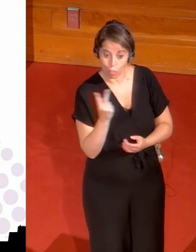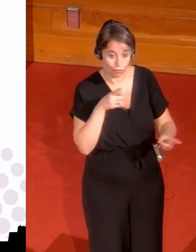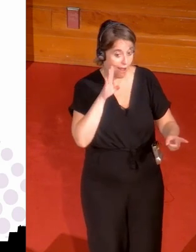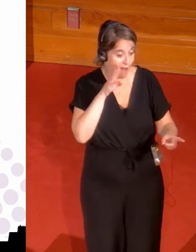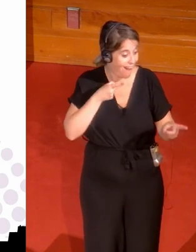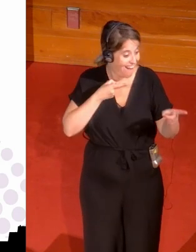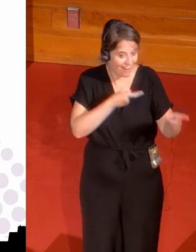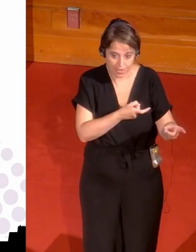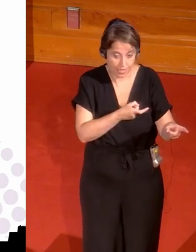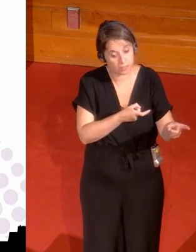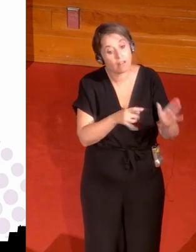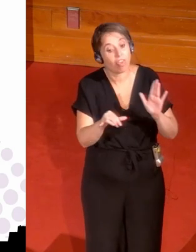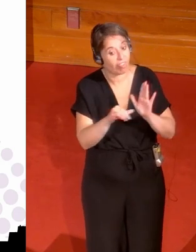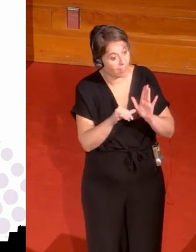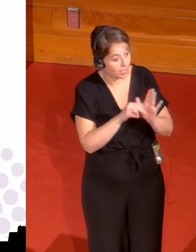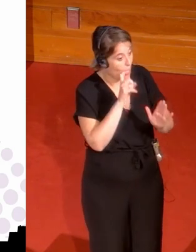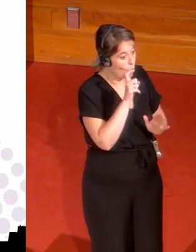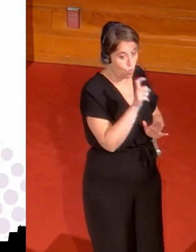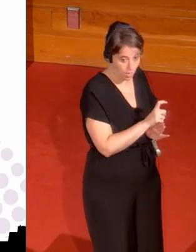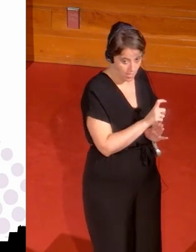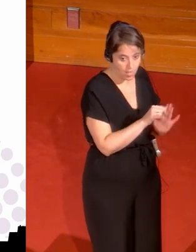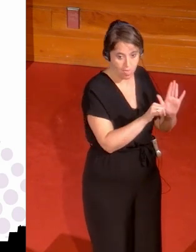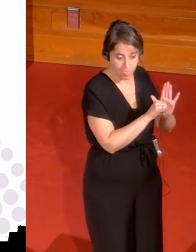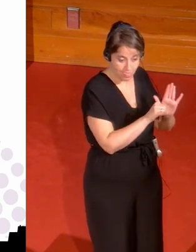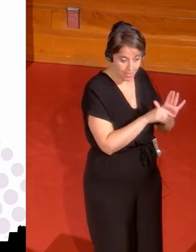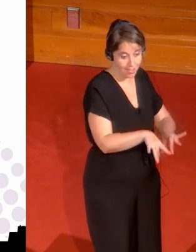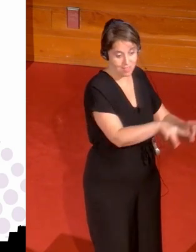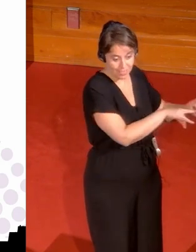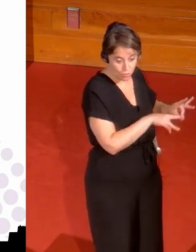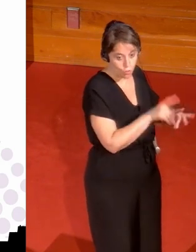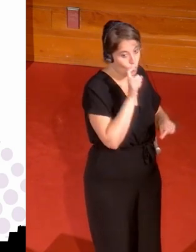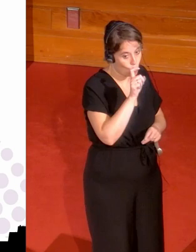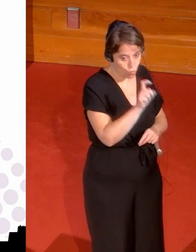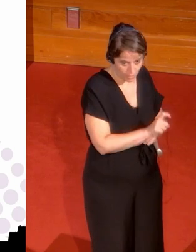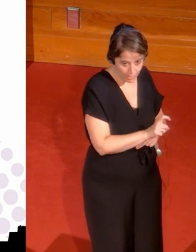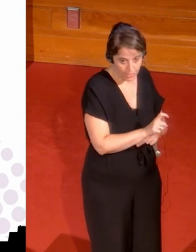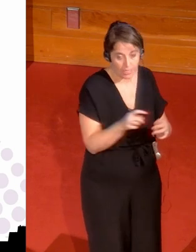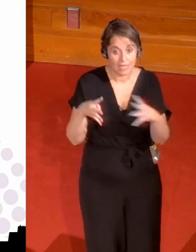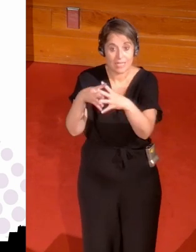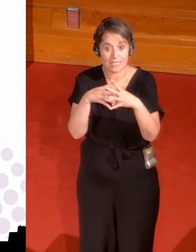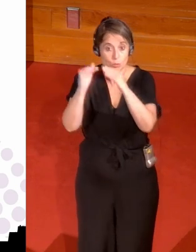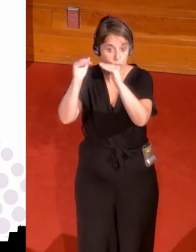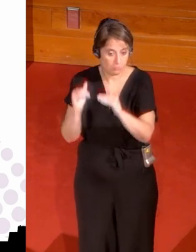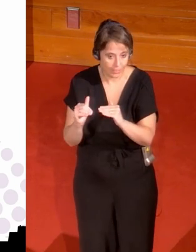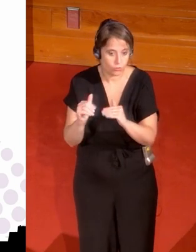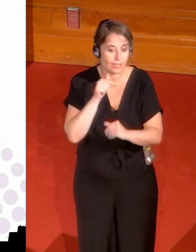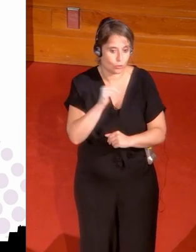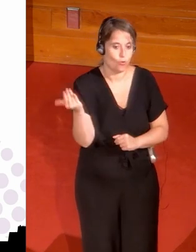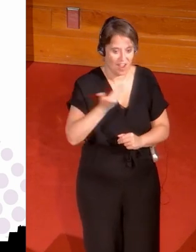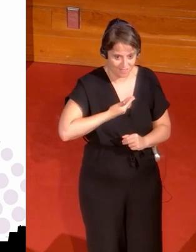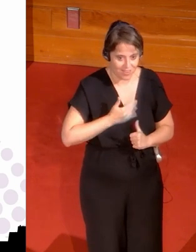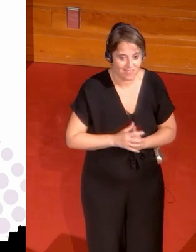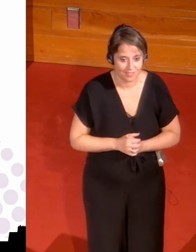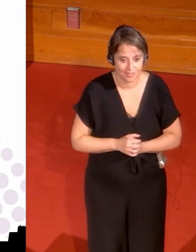guerras tan cerca sobre todo la de Ucrania más cerca de nosotros mucho más que la de Estados Unidos eso nos afecta